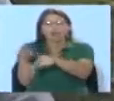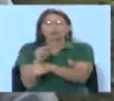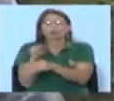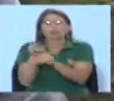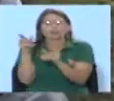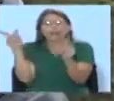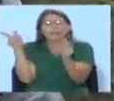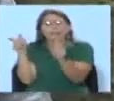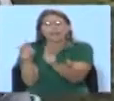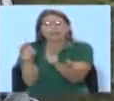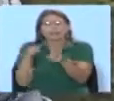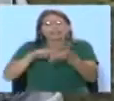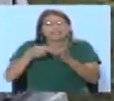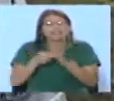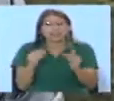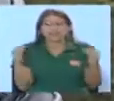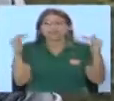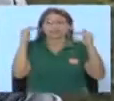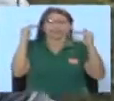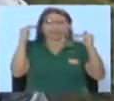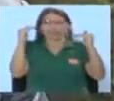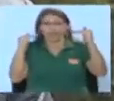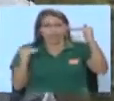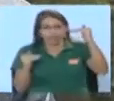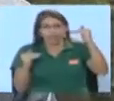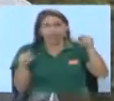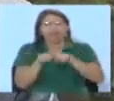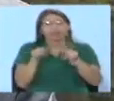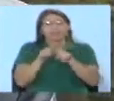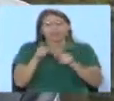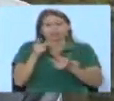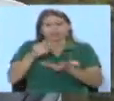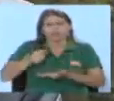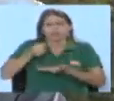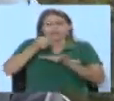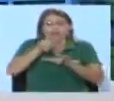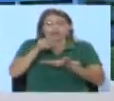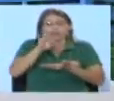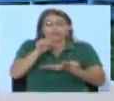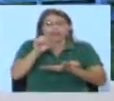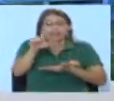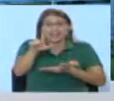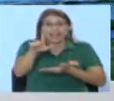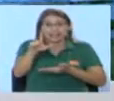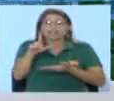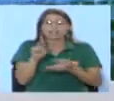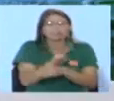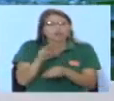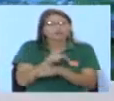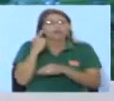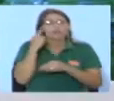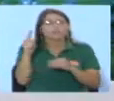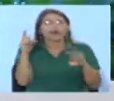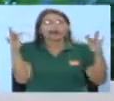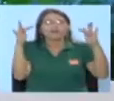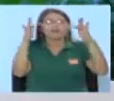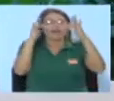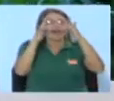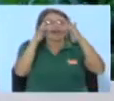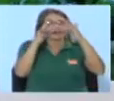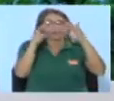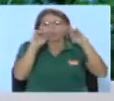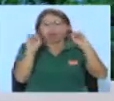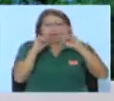más brecha. Además, los fondos de Fonatel se están invirtiendo en redes inalámbricas, en cuyo caso nuevamente vamos a